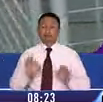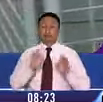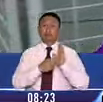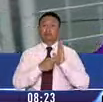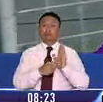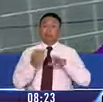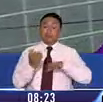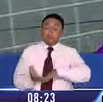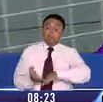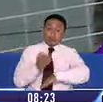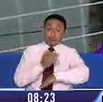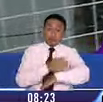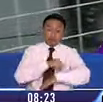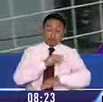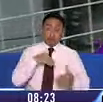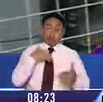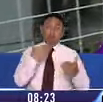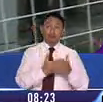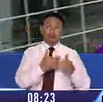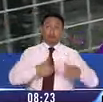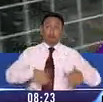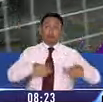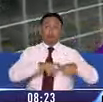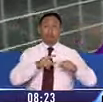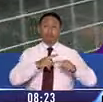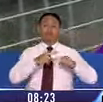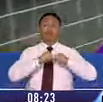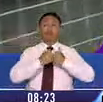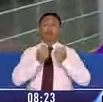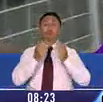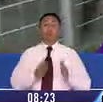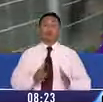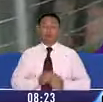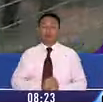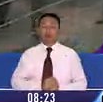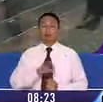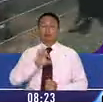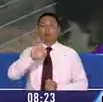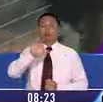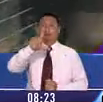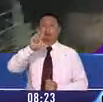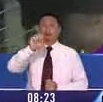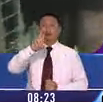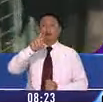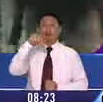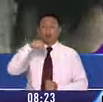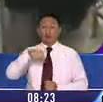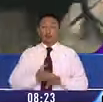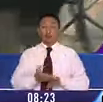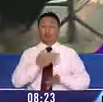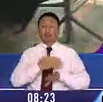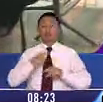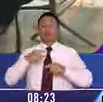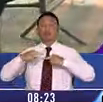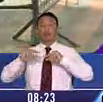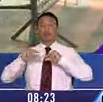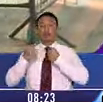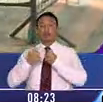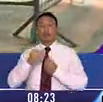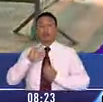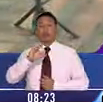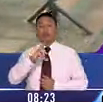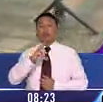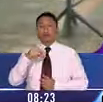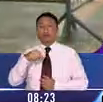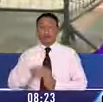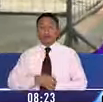minutos llegó hasta este lugar el exasambleísta Juan Fernando Flores, que fungía como jefe de la bancada oficialista, pues dijo que no va a